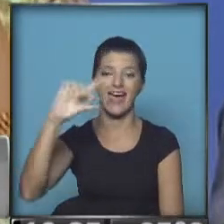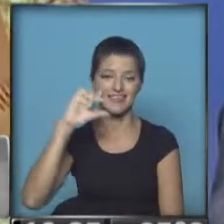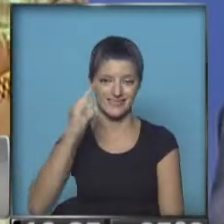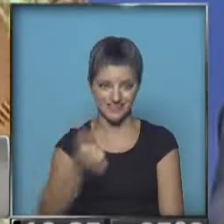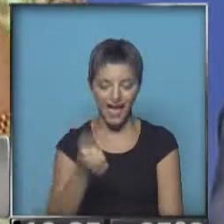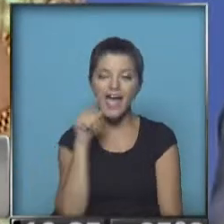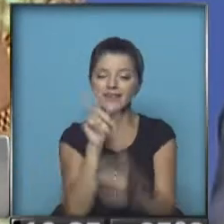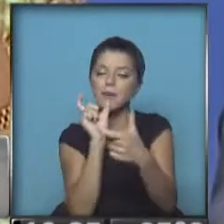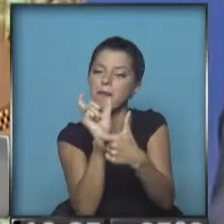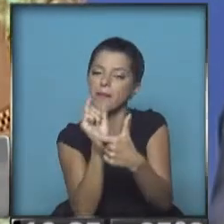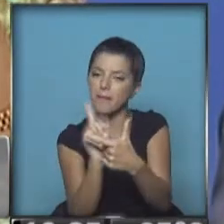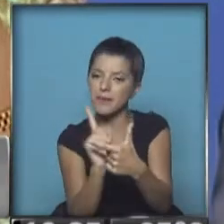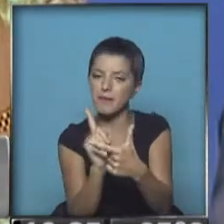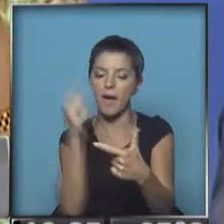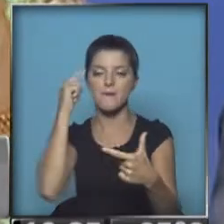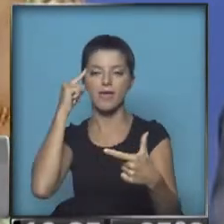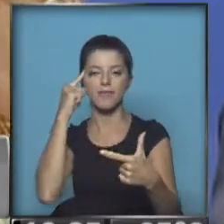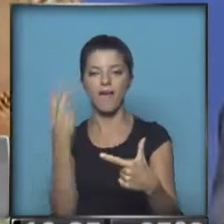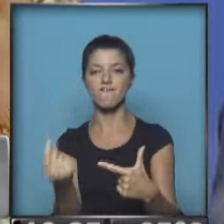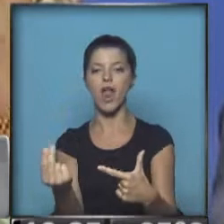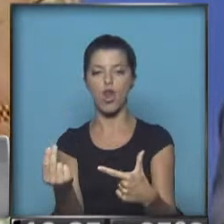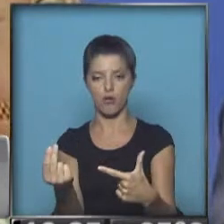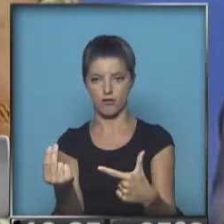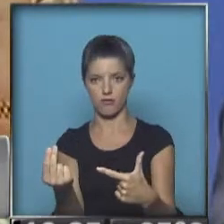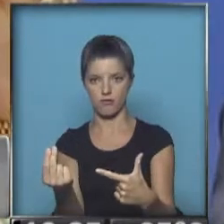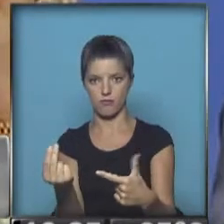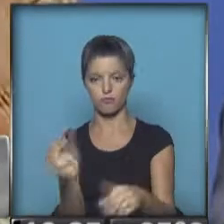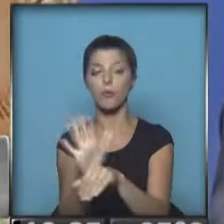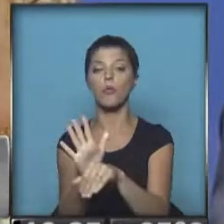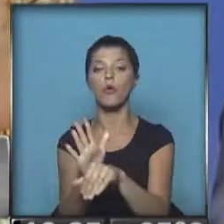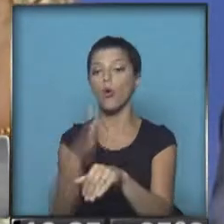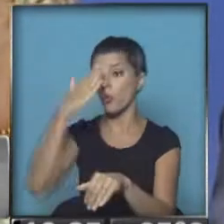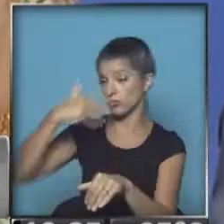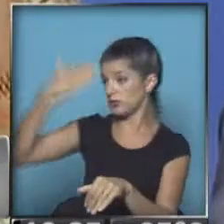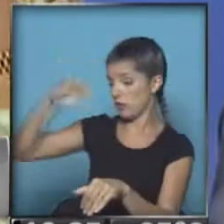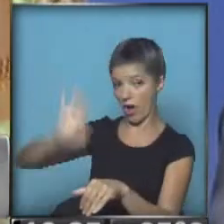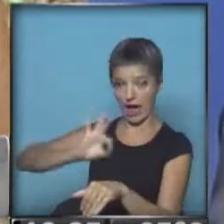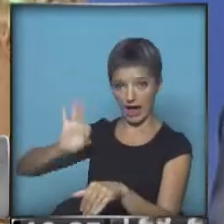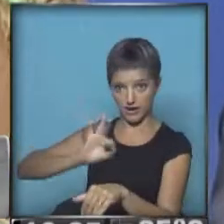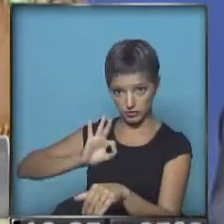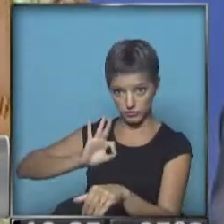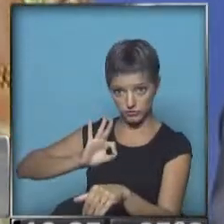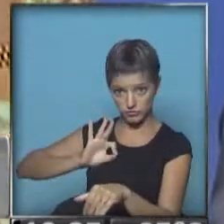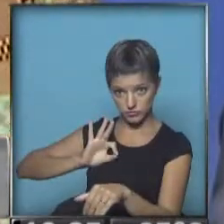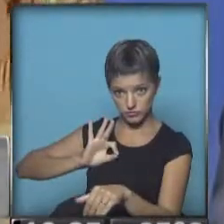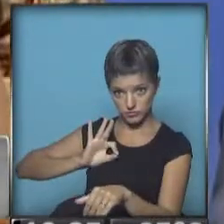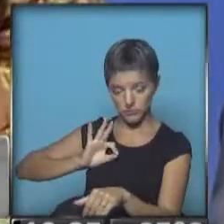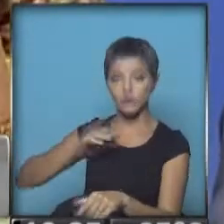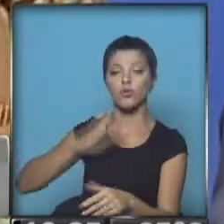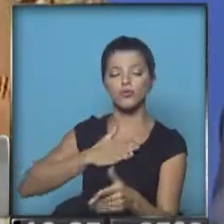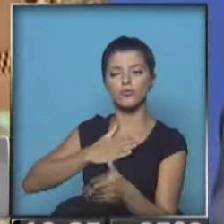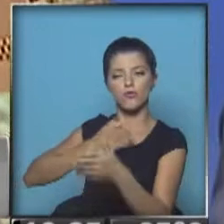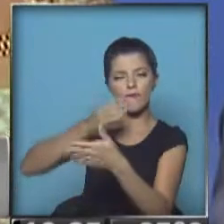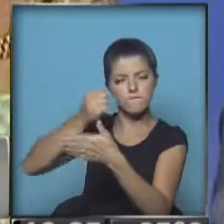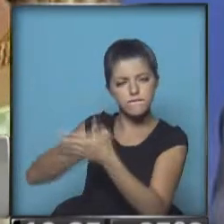sido valorizada como nos pasó en estos últimos años ante los múltiples